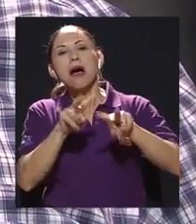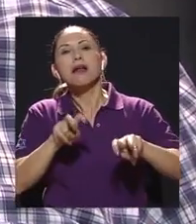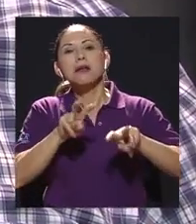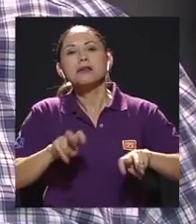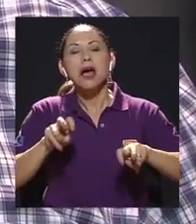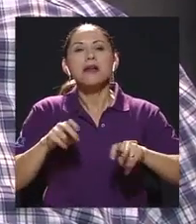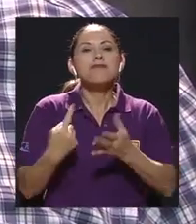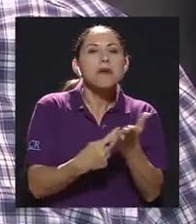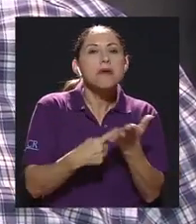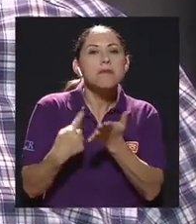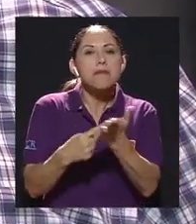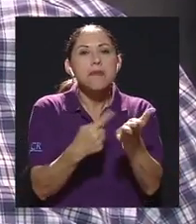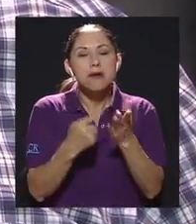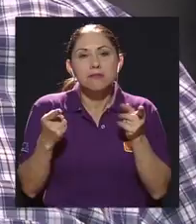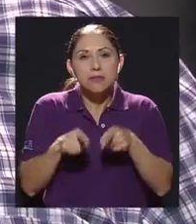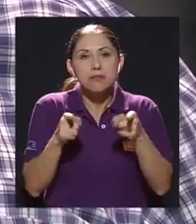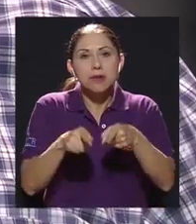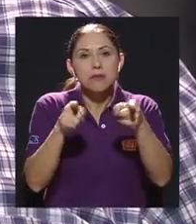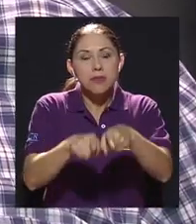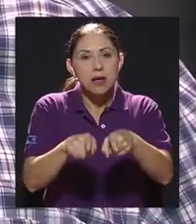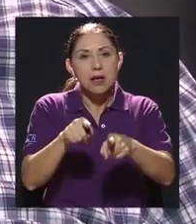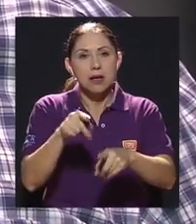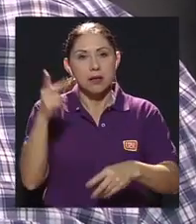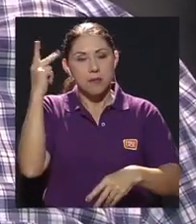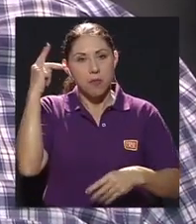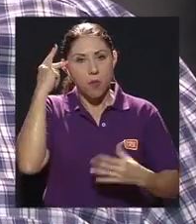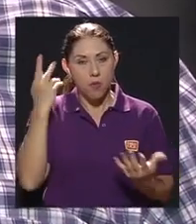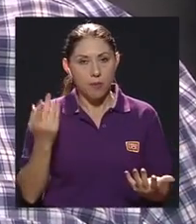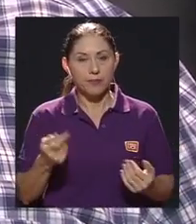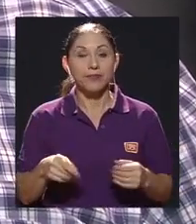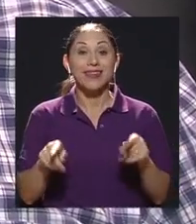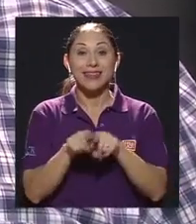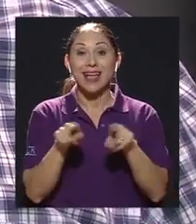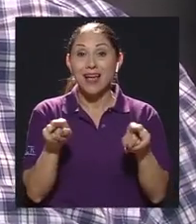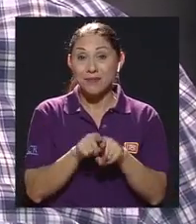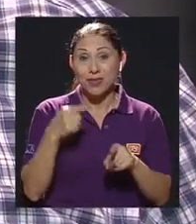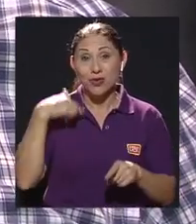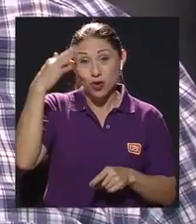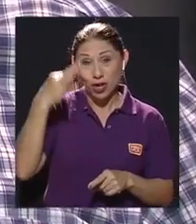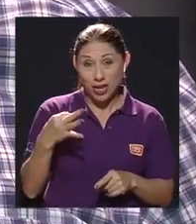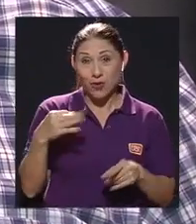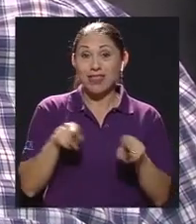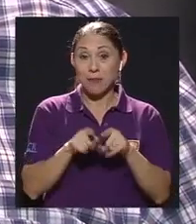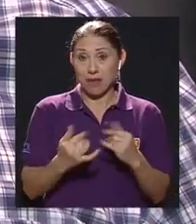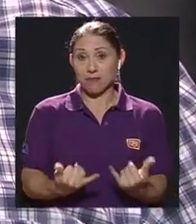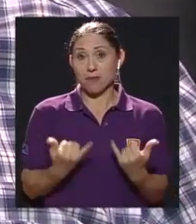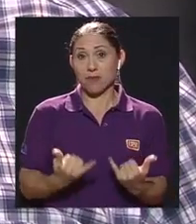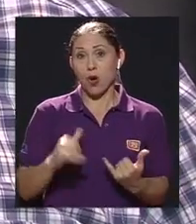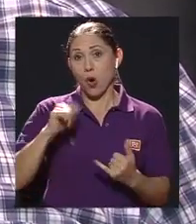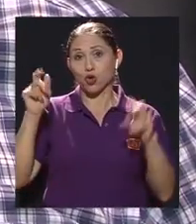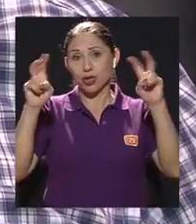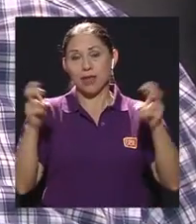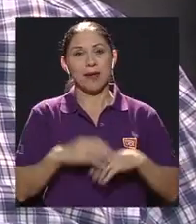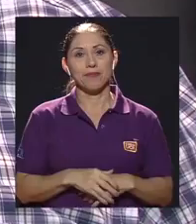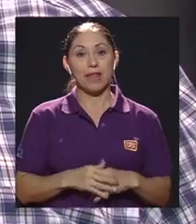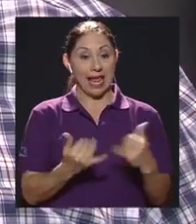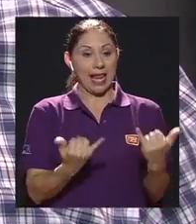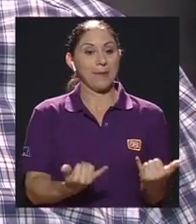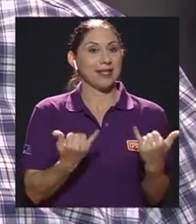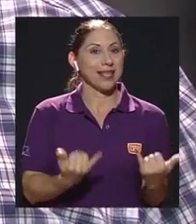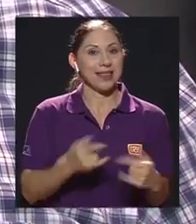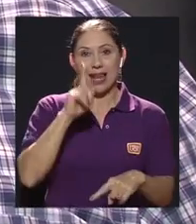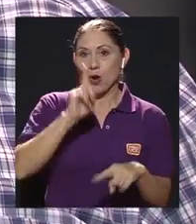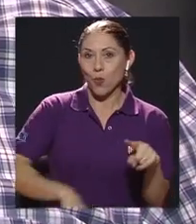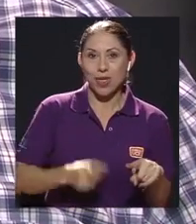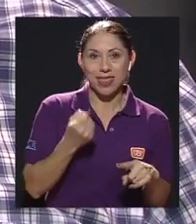sucediendo en el panorama político. Y además creo que sigue vigente otro tema: uno no puede entender el presente si no entiende